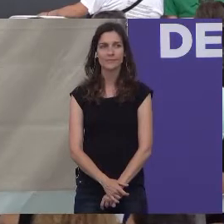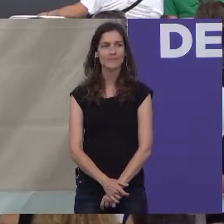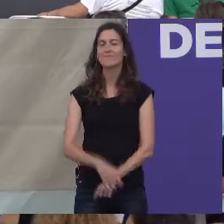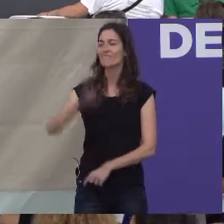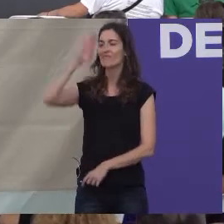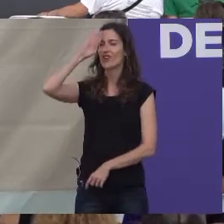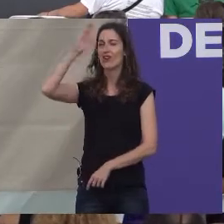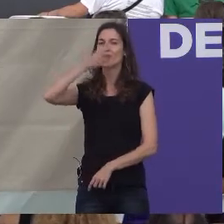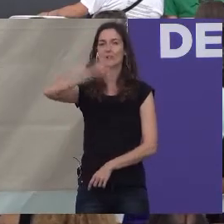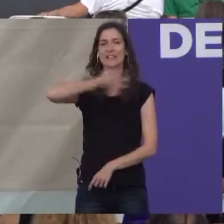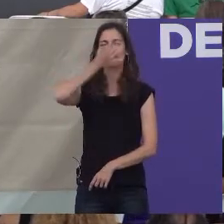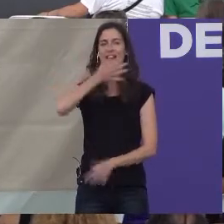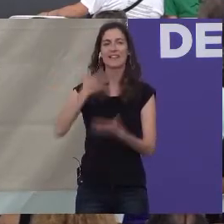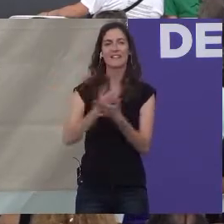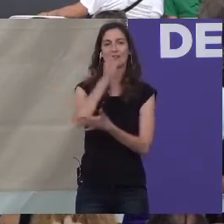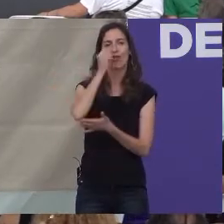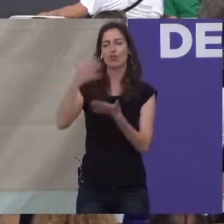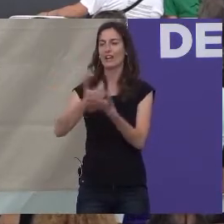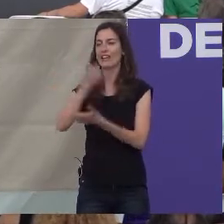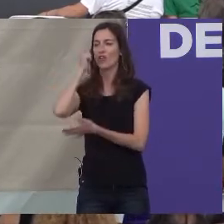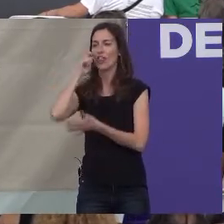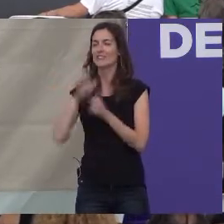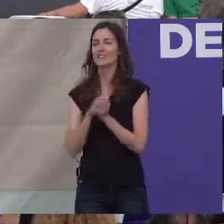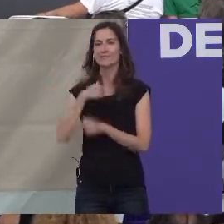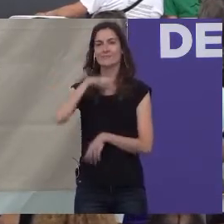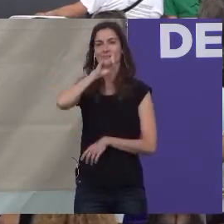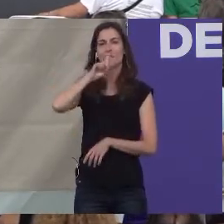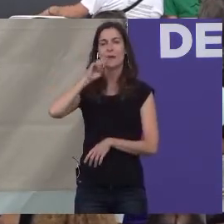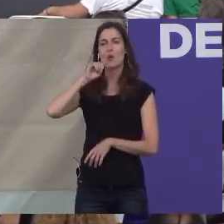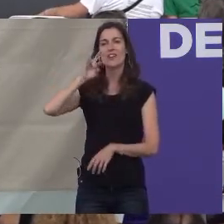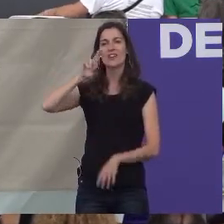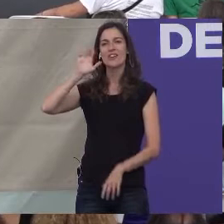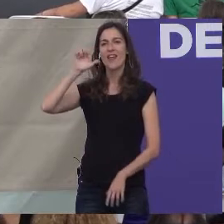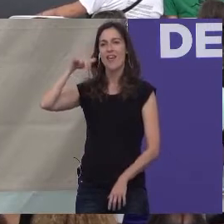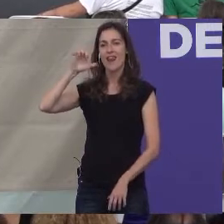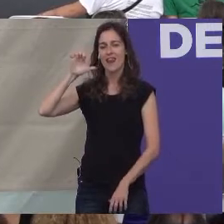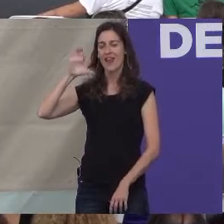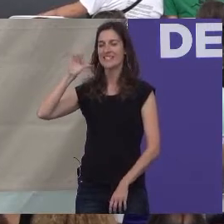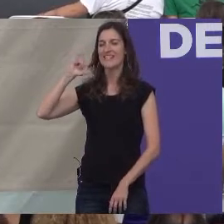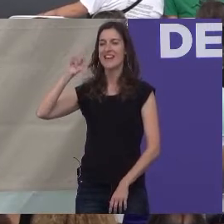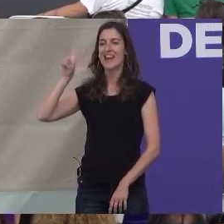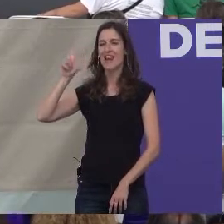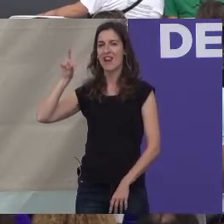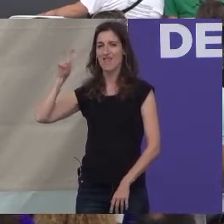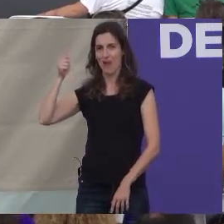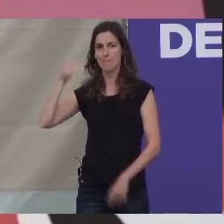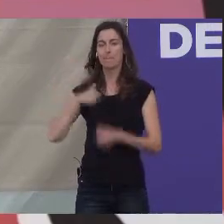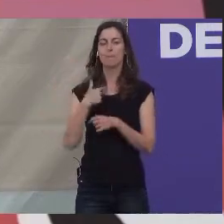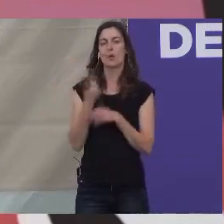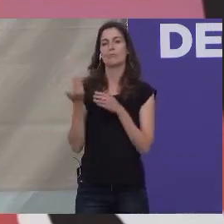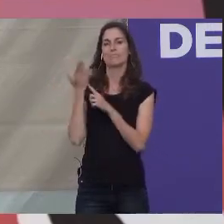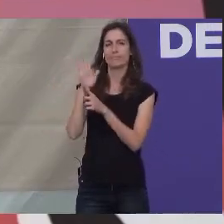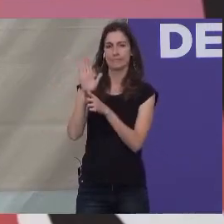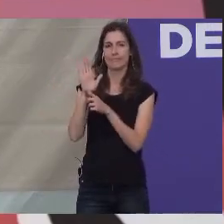Hola, buenas tardes a todos y a todas. Mi nombre es Irene Silva y me presento por la candidatura